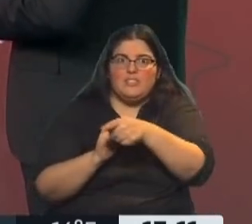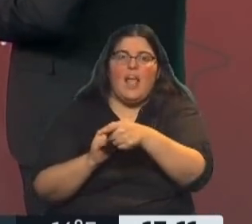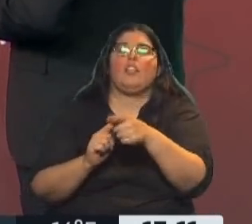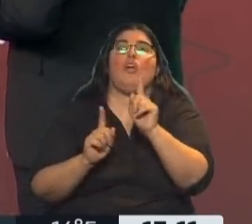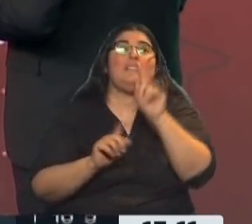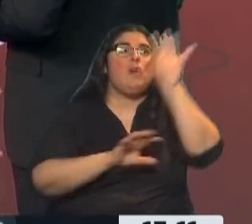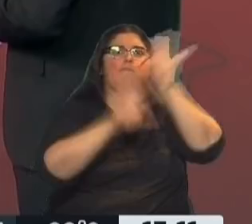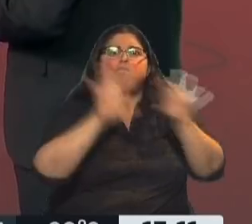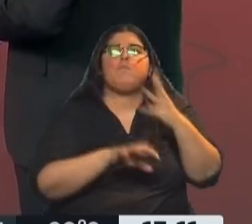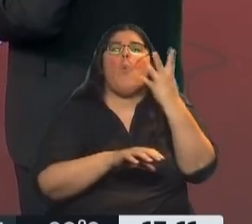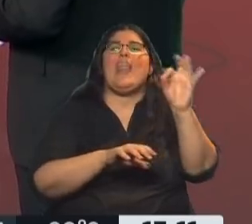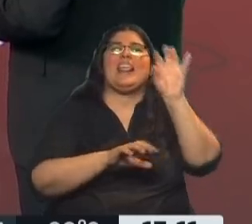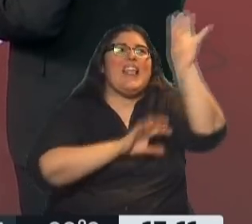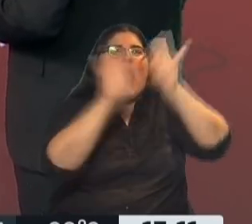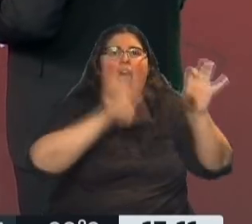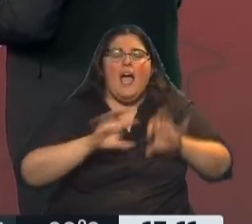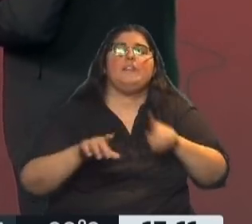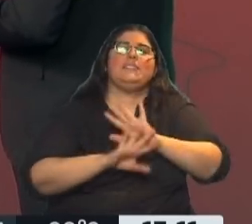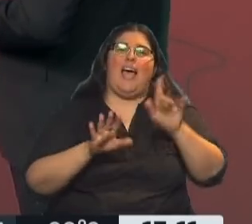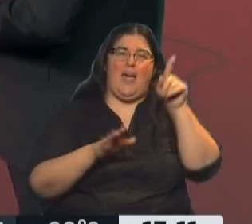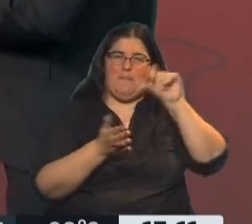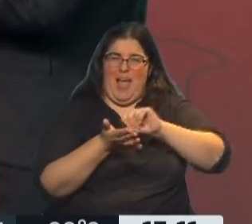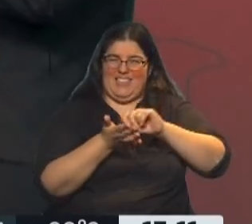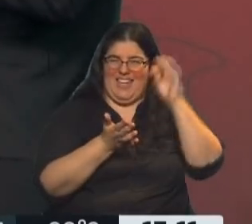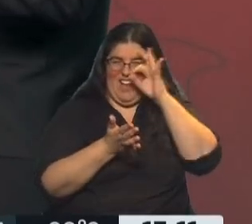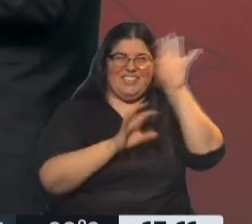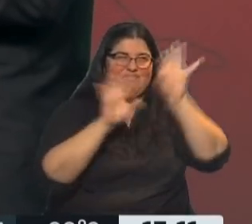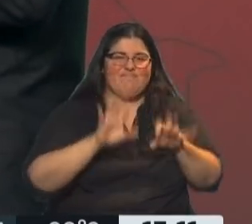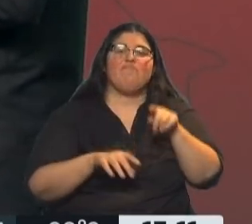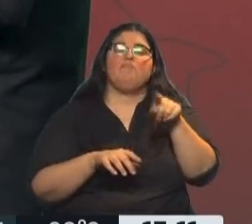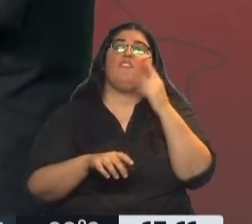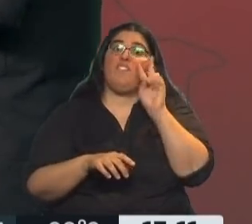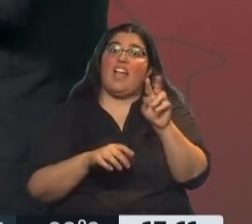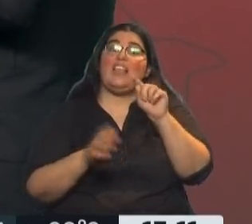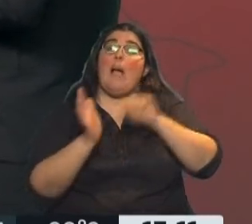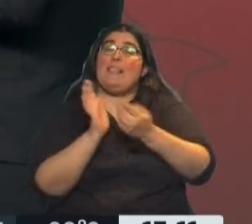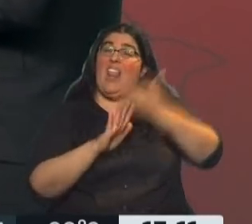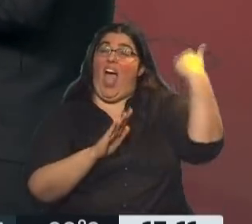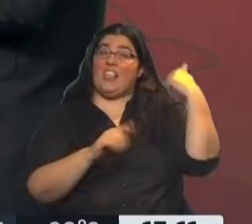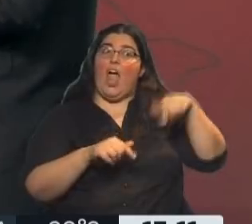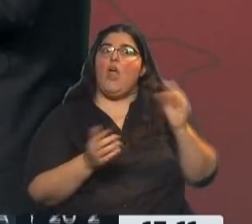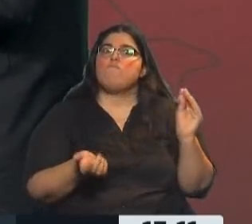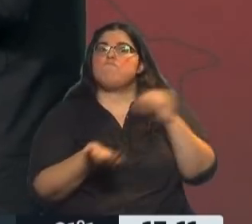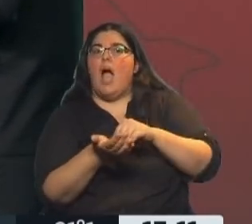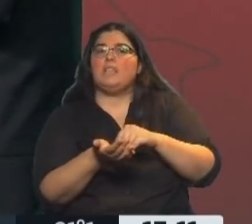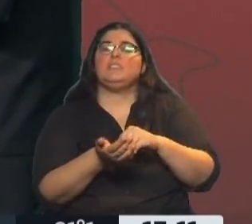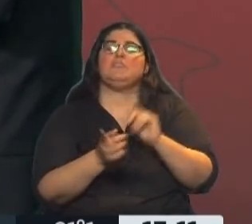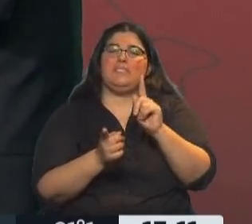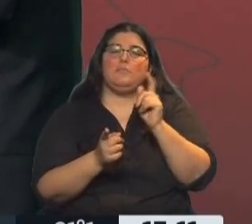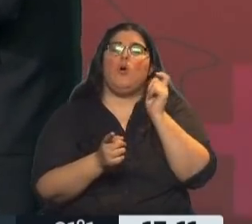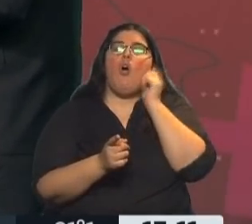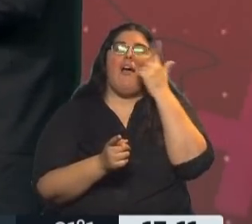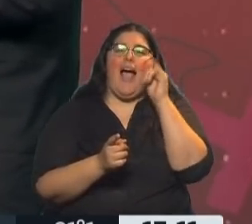dividido territorialmente Afganistán. Fíjense, a las capitales que mencionamos antes se suman, bueno, Ghazni, que la